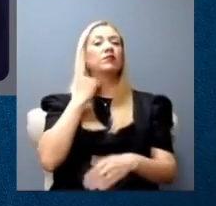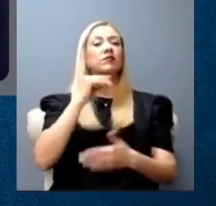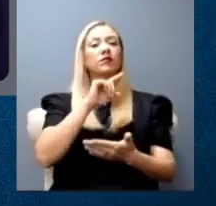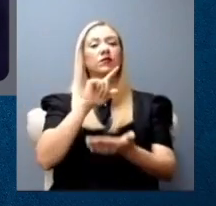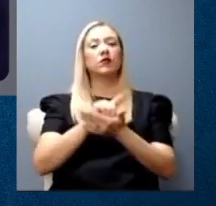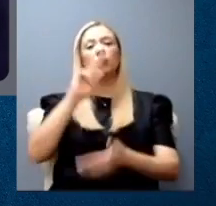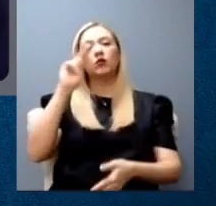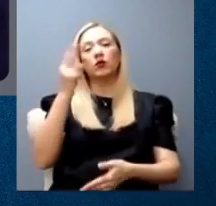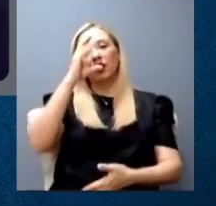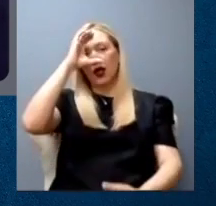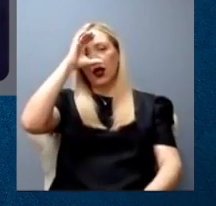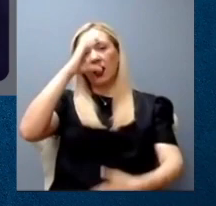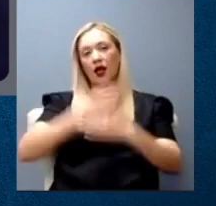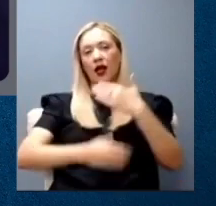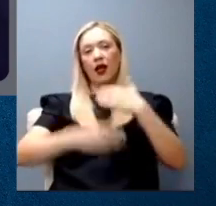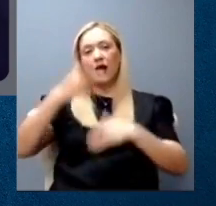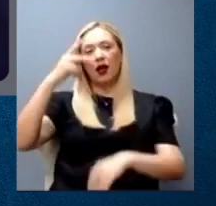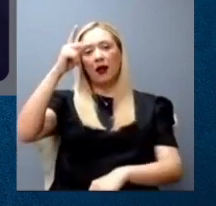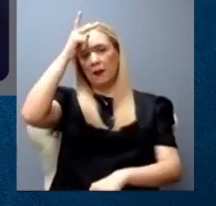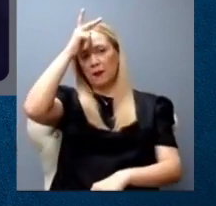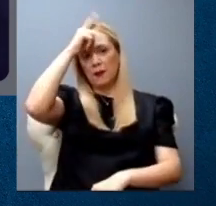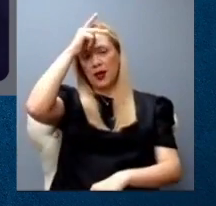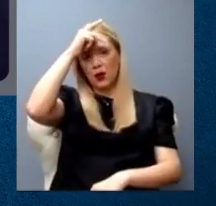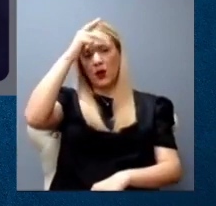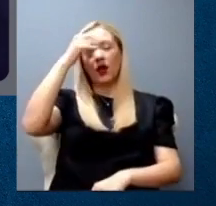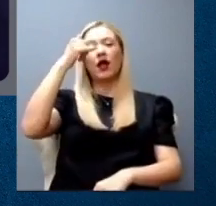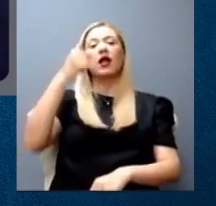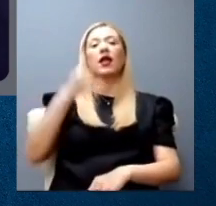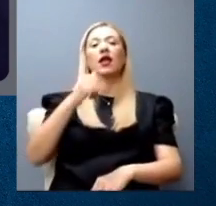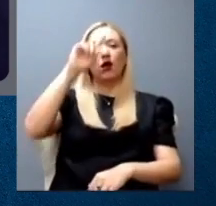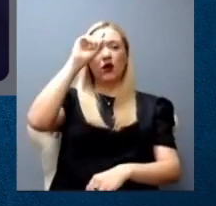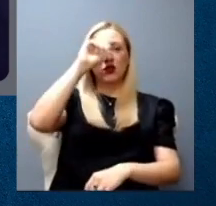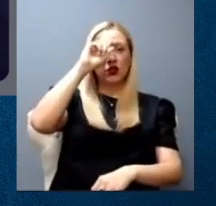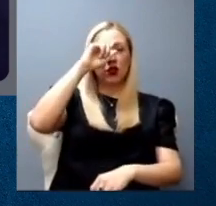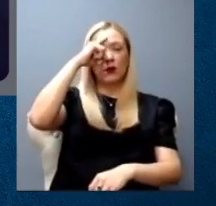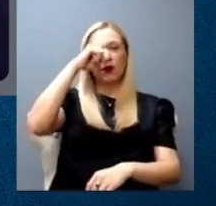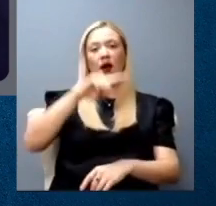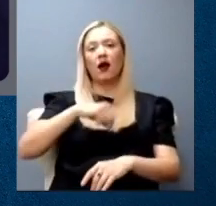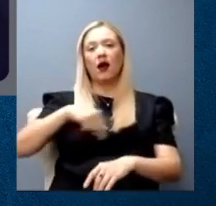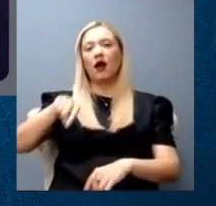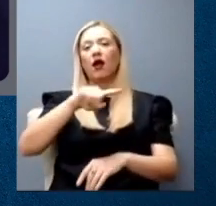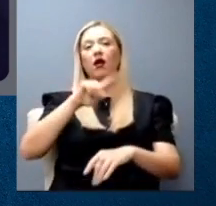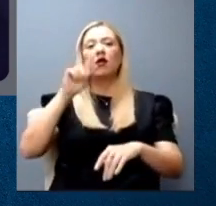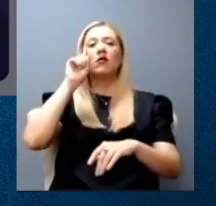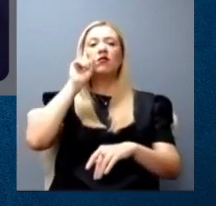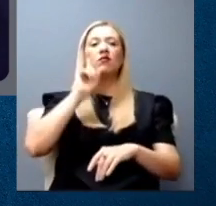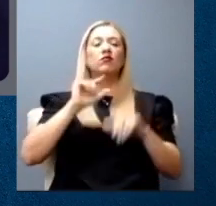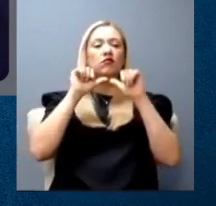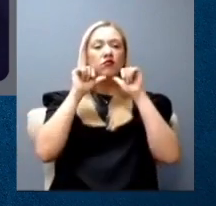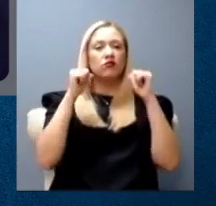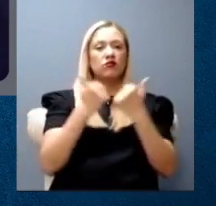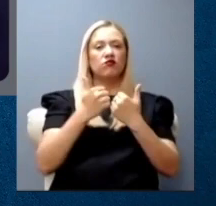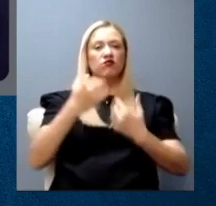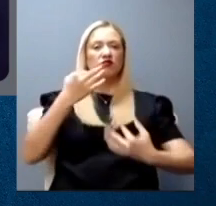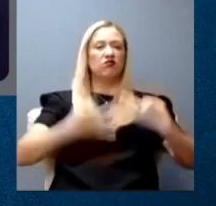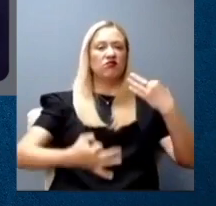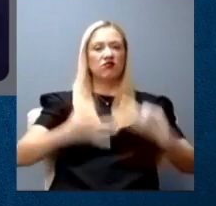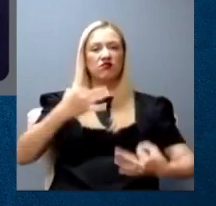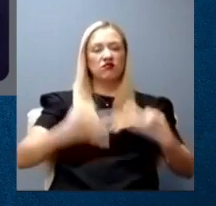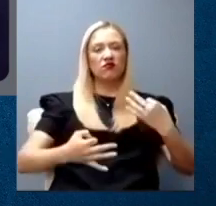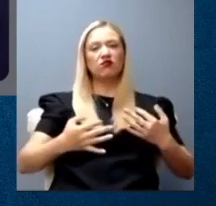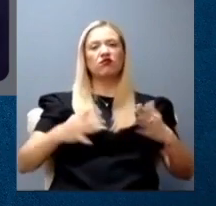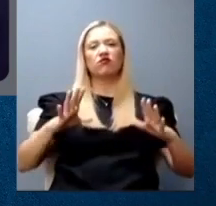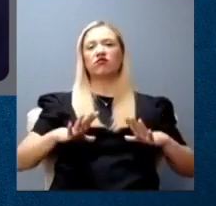Universidad Católica del Perú. Además es consultora para las organizaciones Women's Initiative for Gender Justice, Due Process of Law